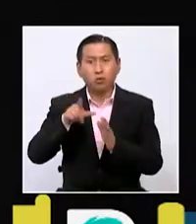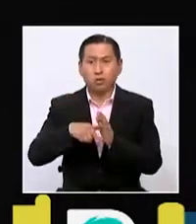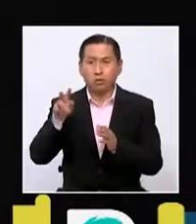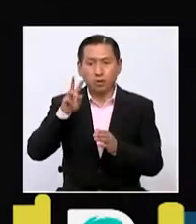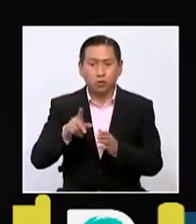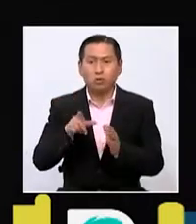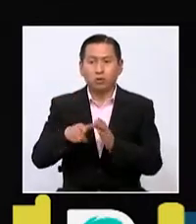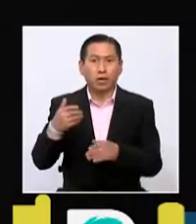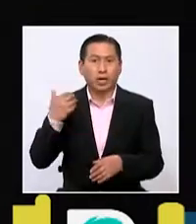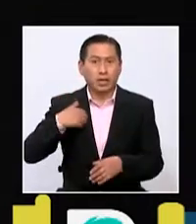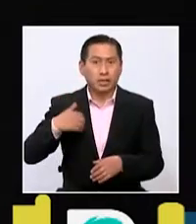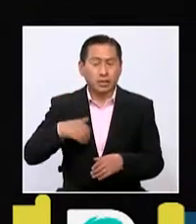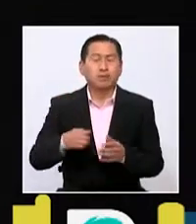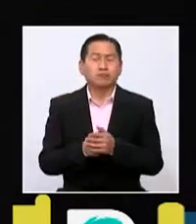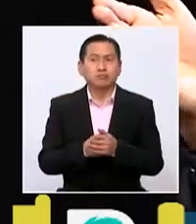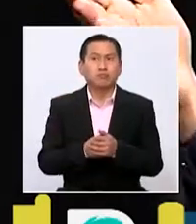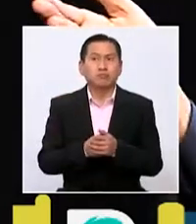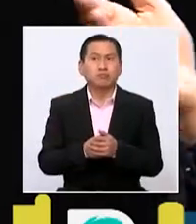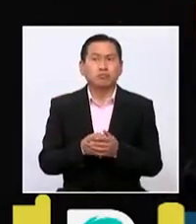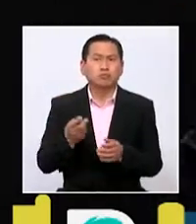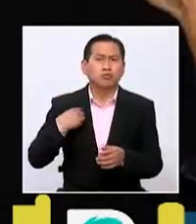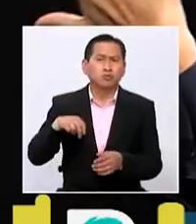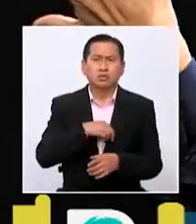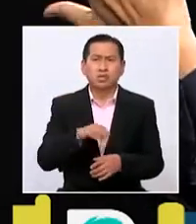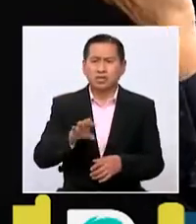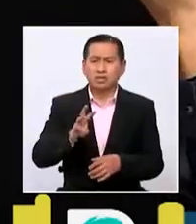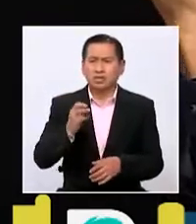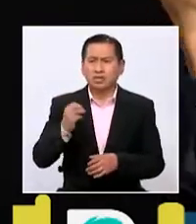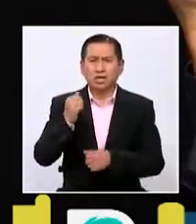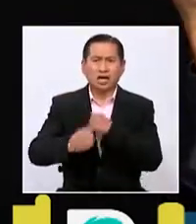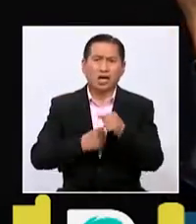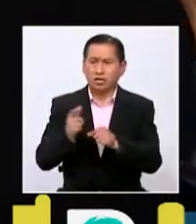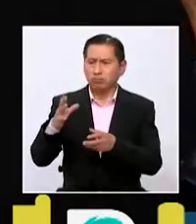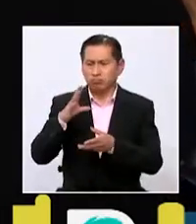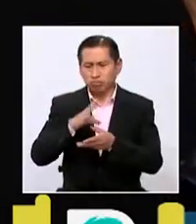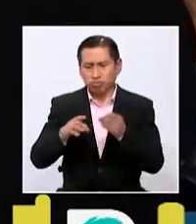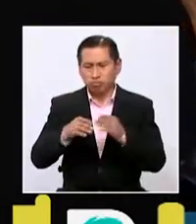Venezuela y Argentina. Estuvimos durante 60 años contando una misma historia.